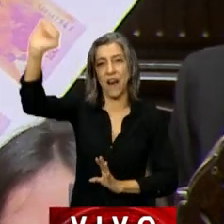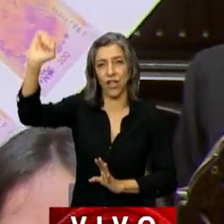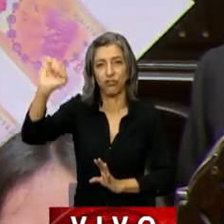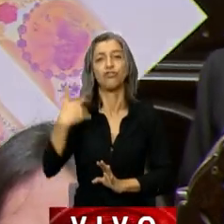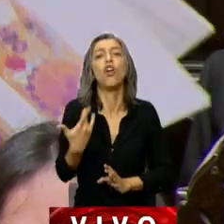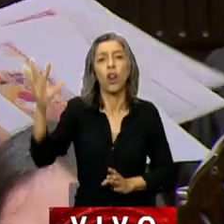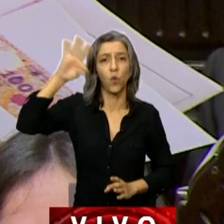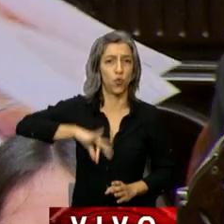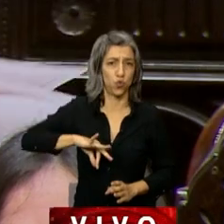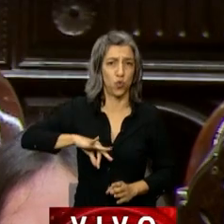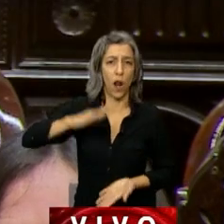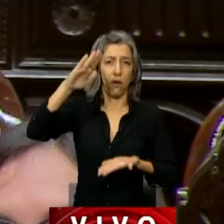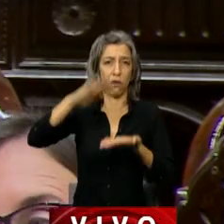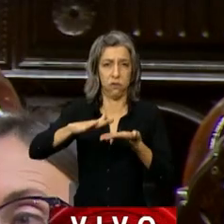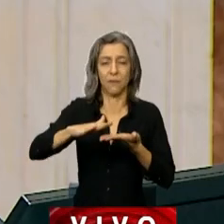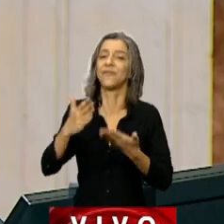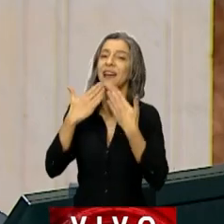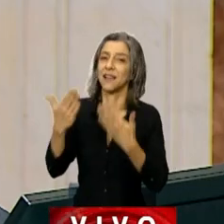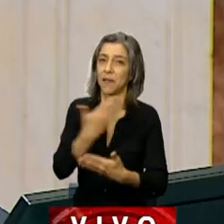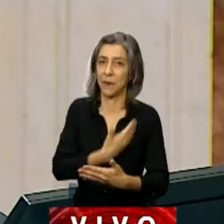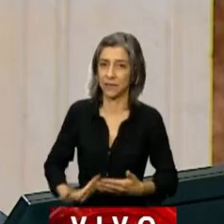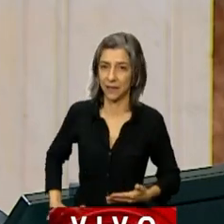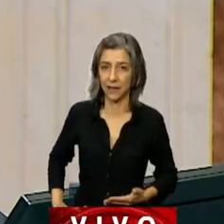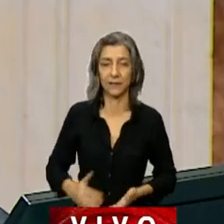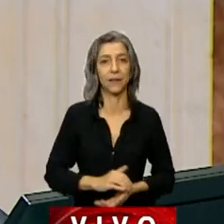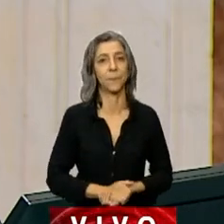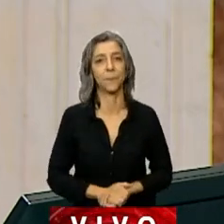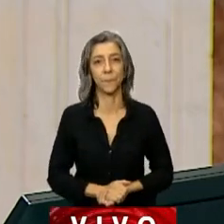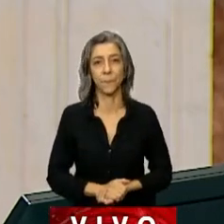adquisitivo. Gracias, señor presidente. Gracias,